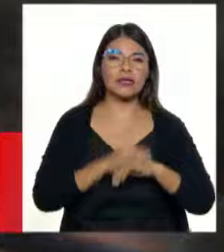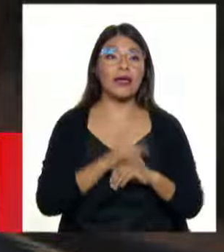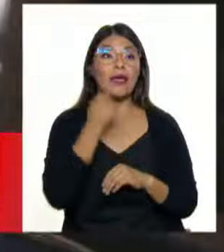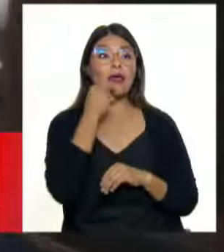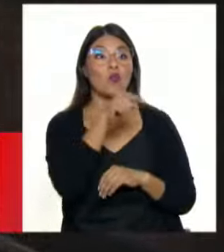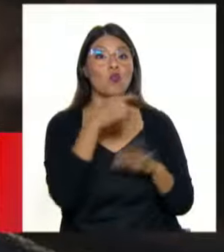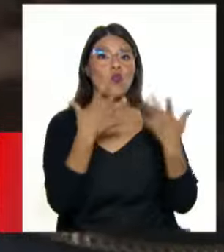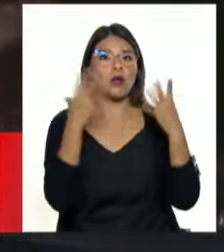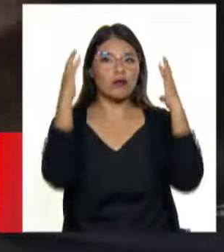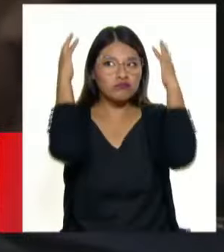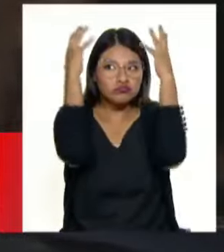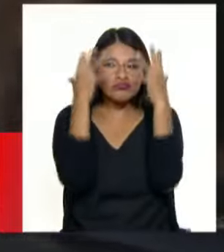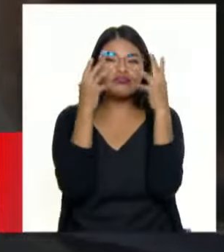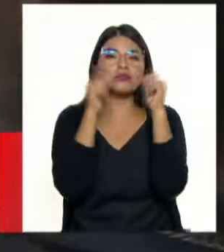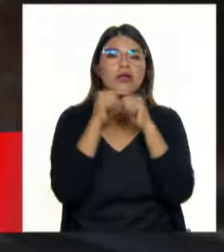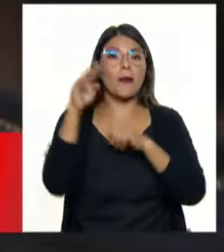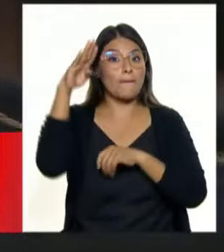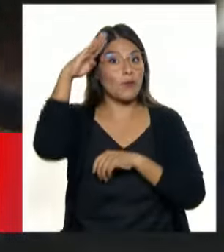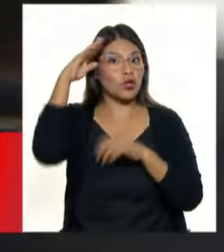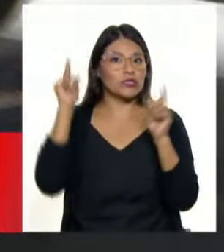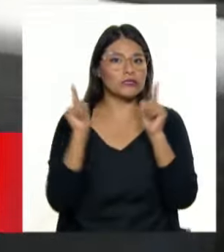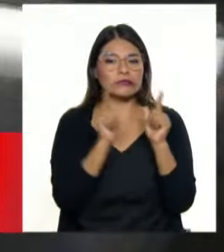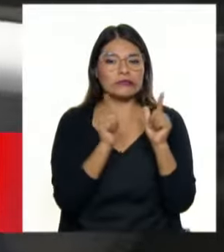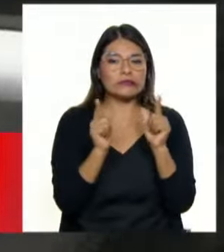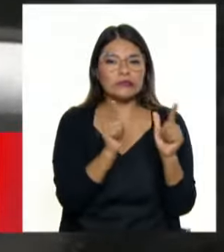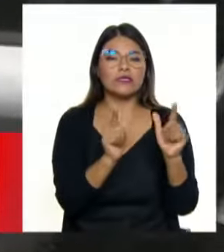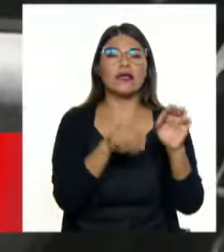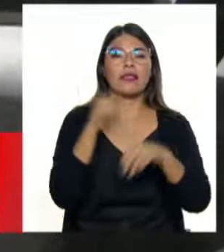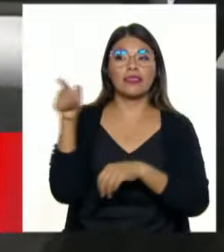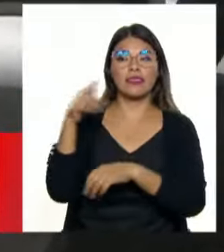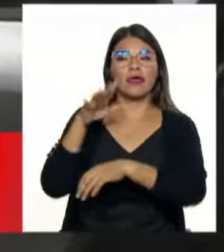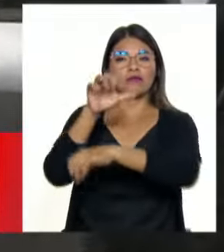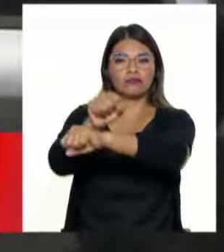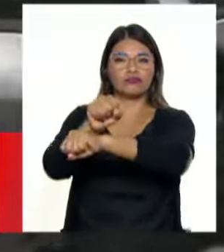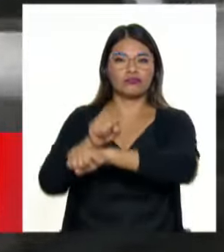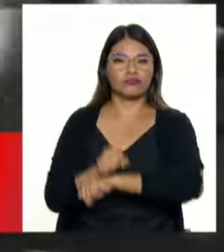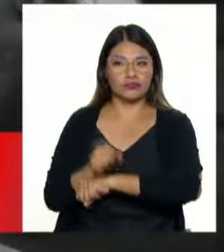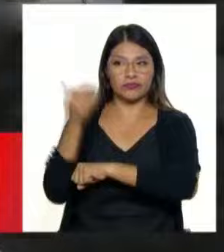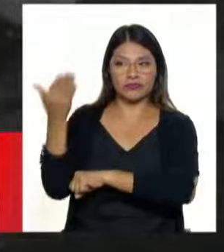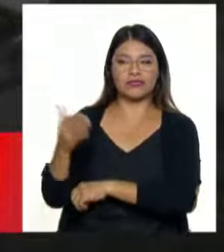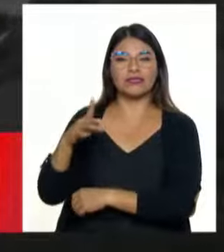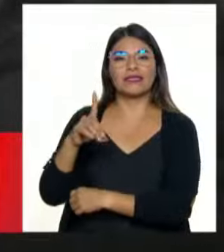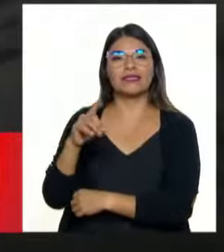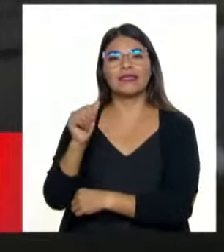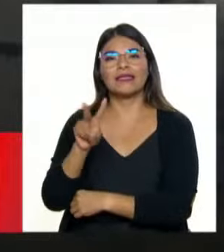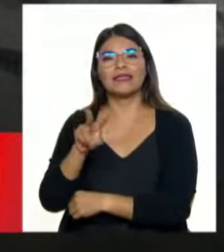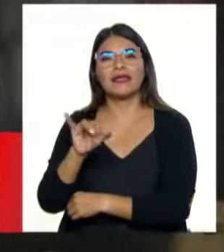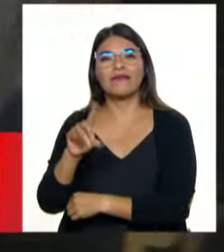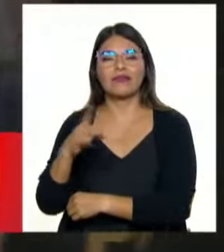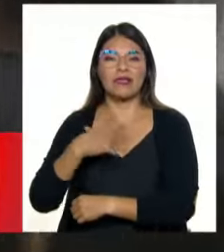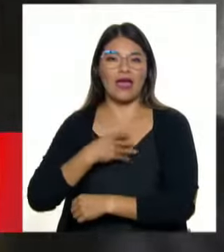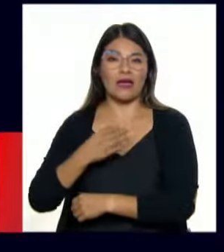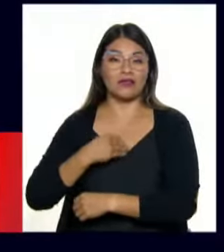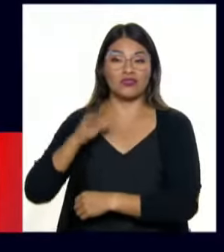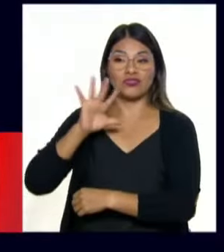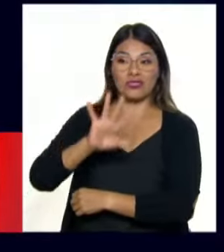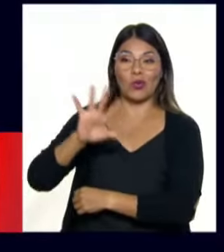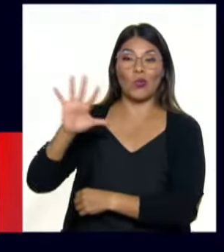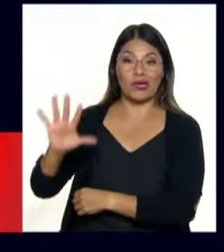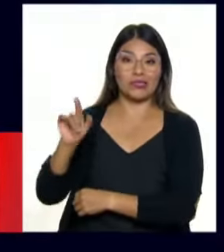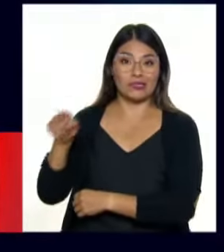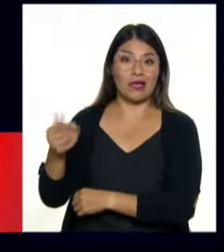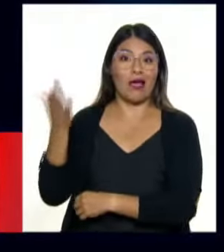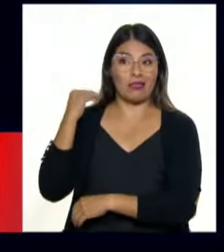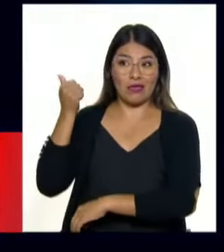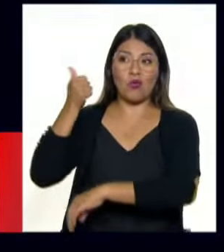Encapuchado y escoltado por la policía. Así fue detenido David Huanca Galindo, de 55 años de edad, a quien